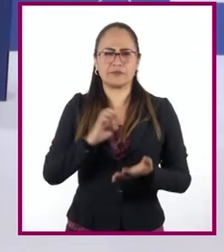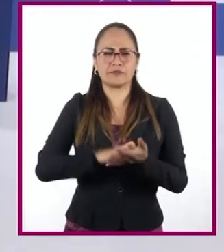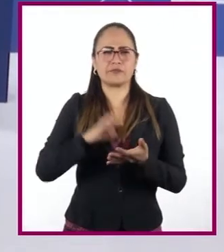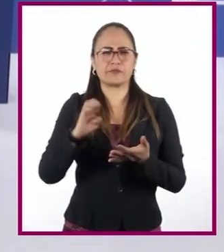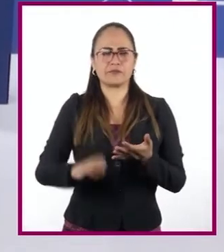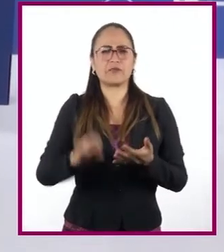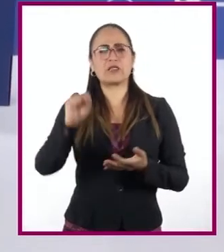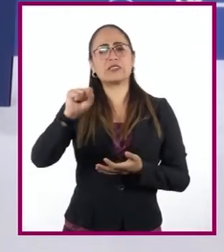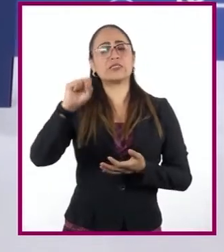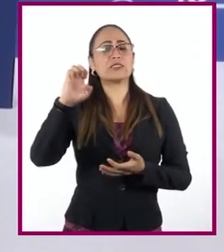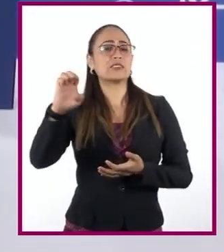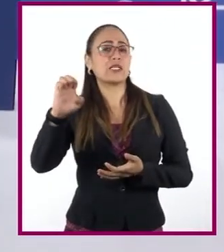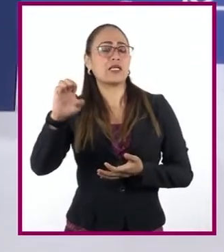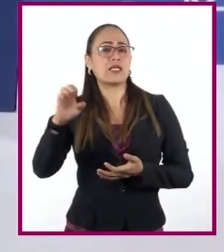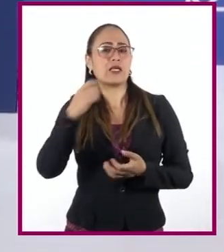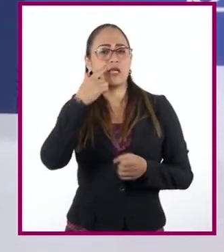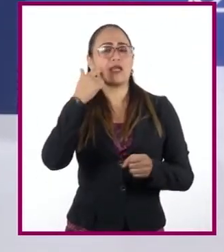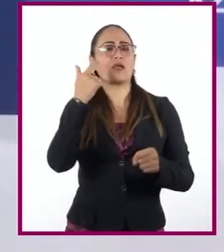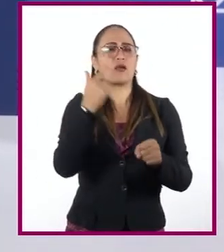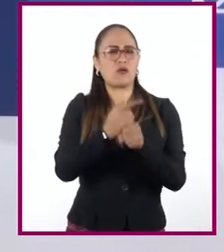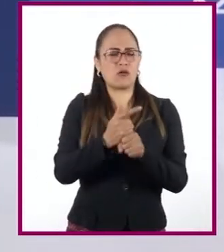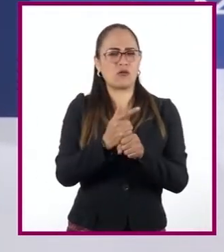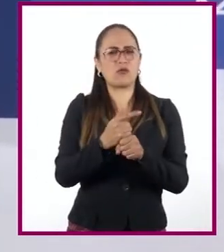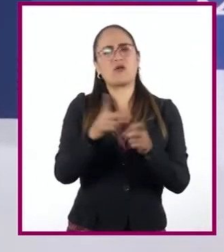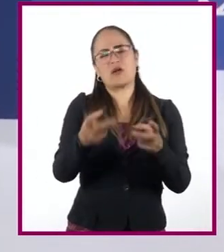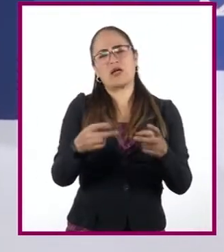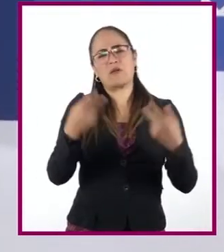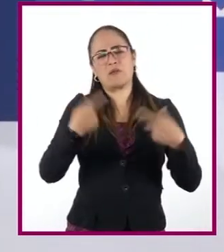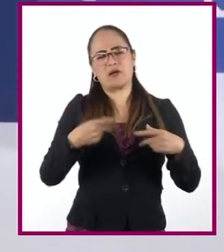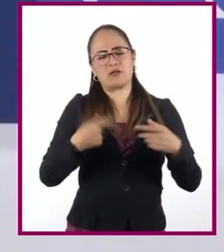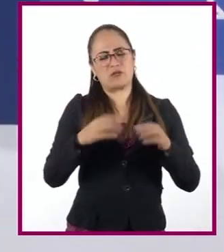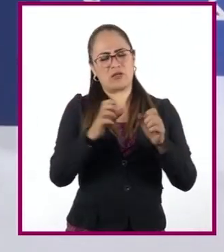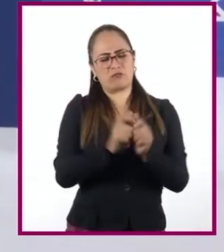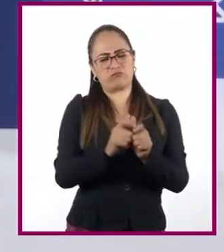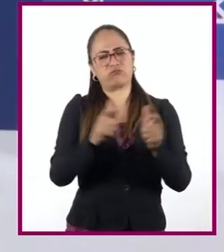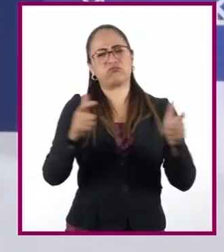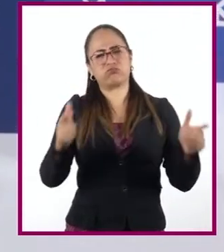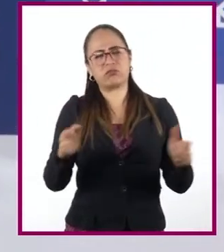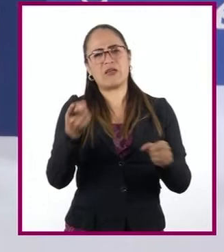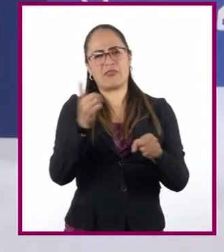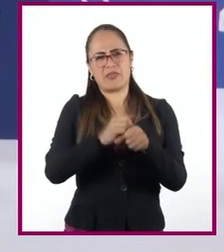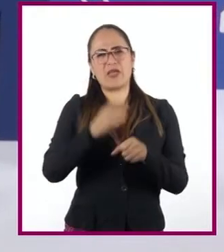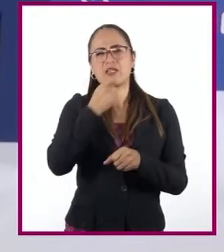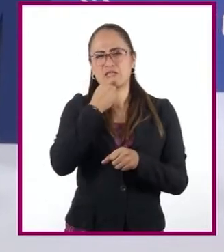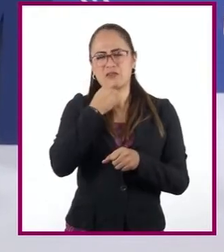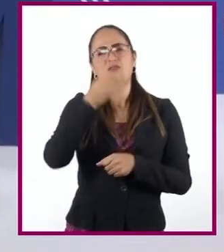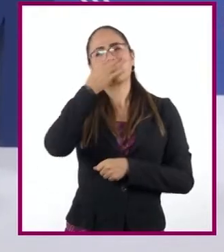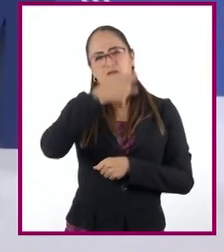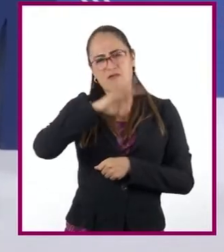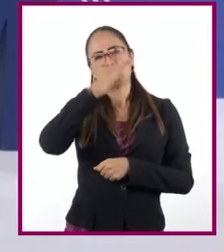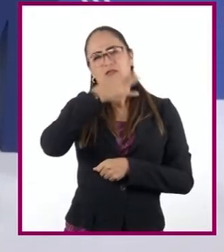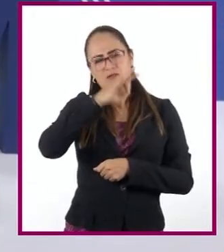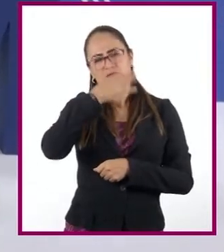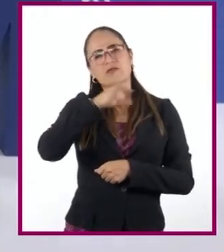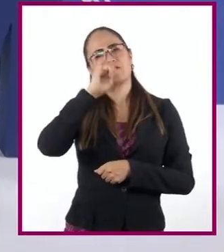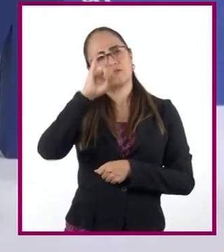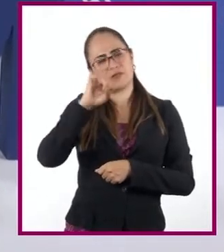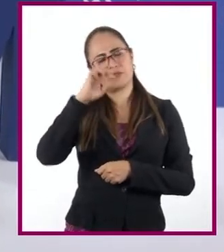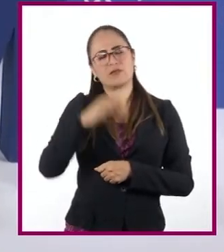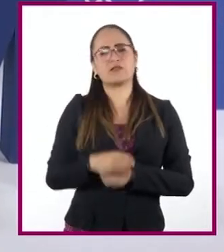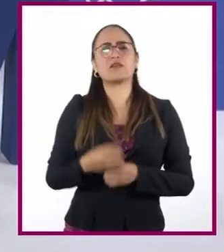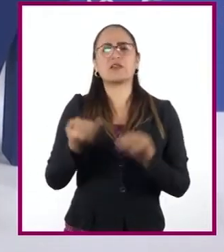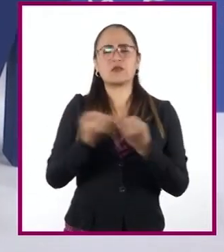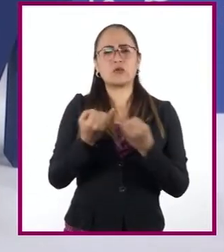se encontró que poco más de la mitad de los encuestados festejan el Día del Niño. También eviten